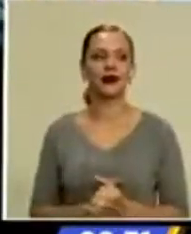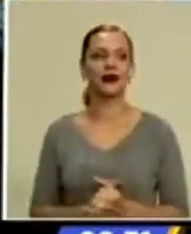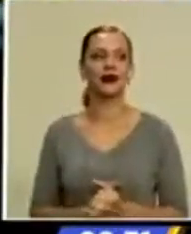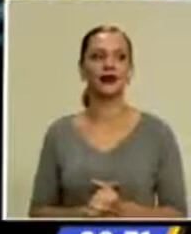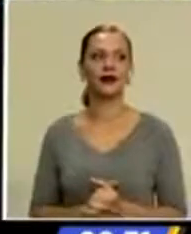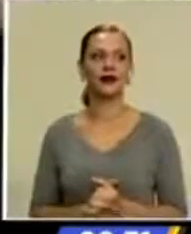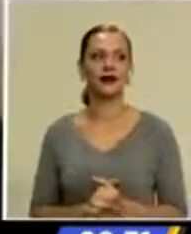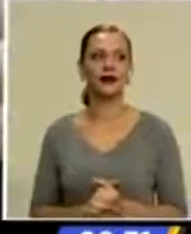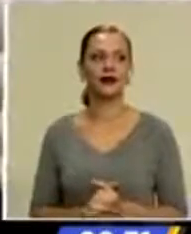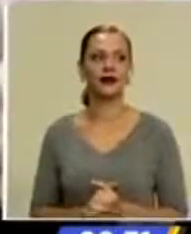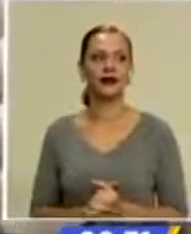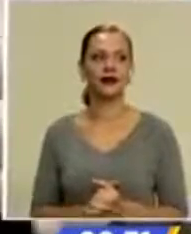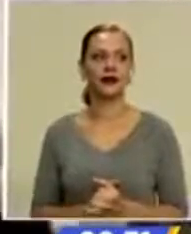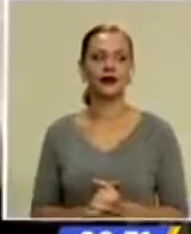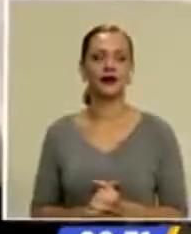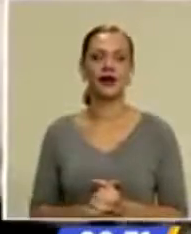ser